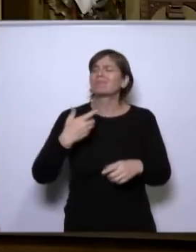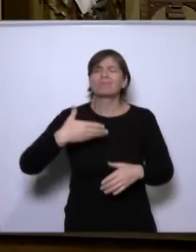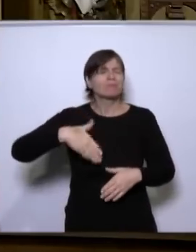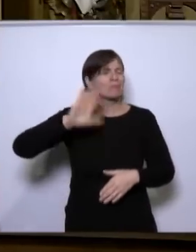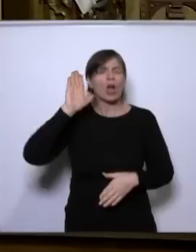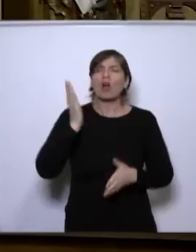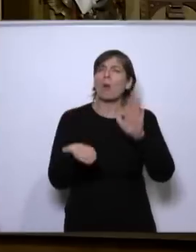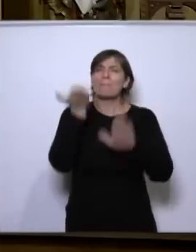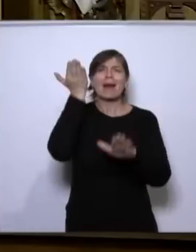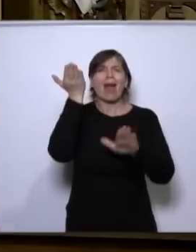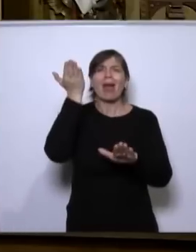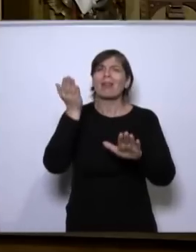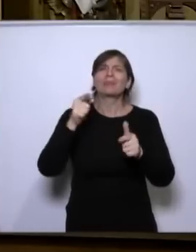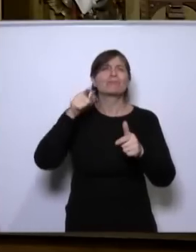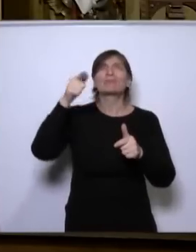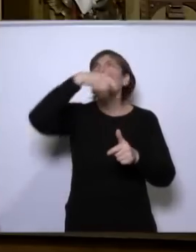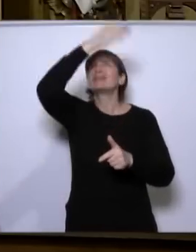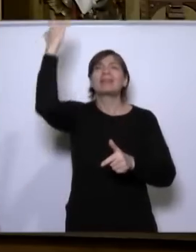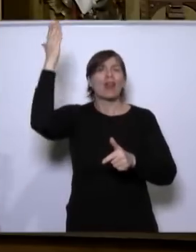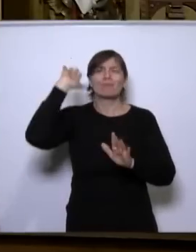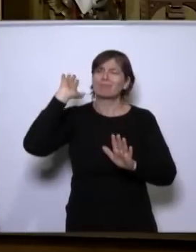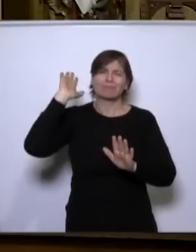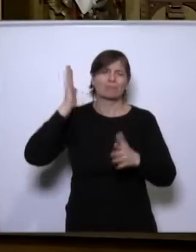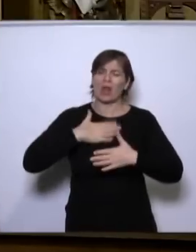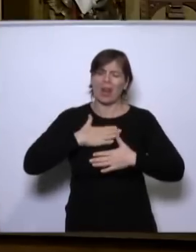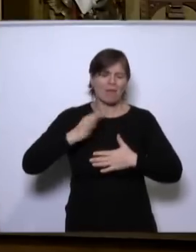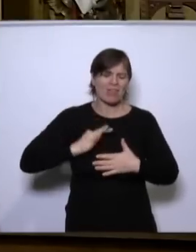cosa comparada a la vida divina que les esperaba.